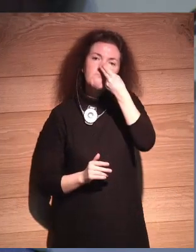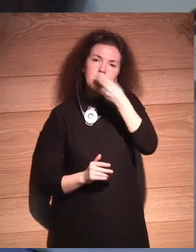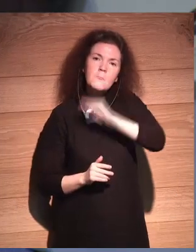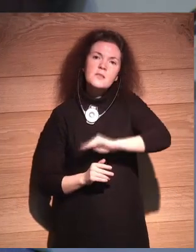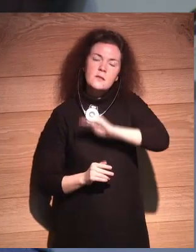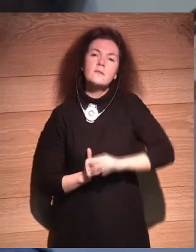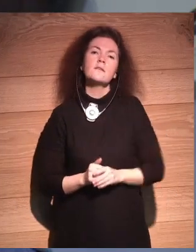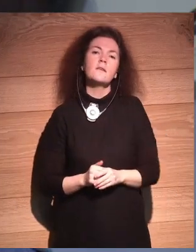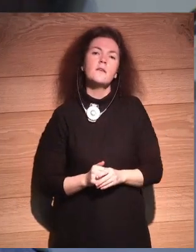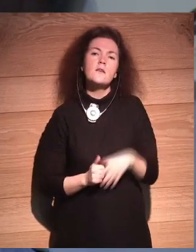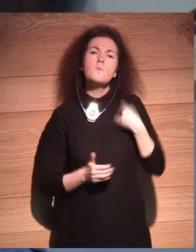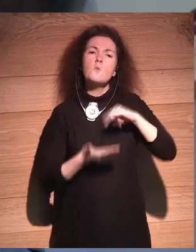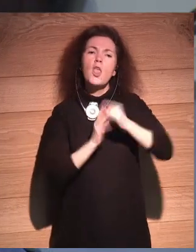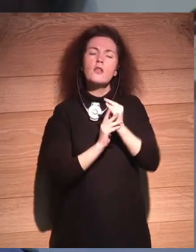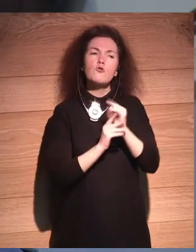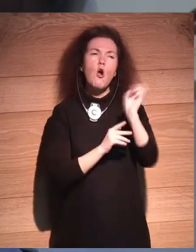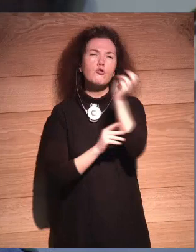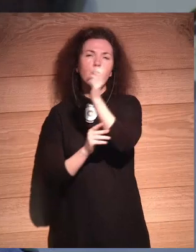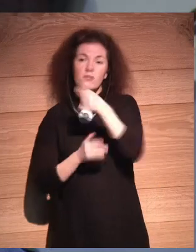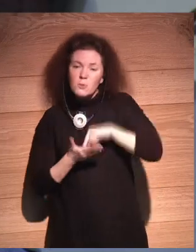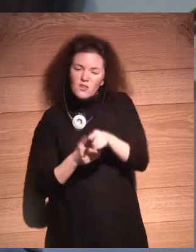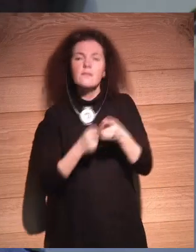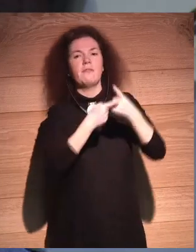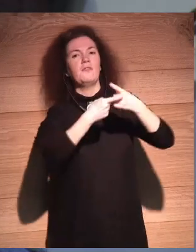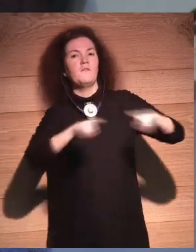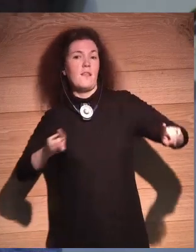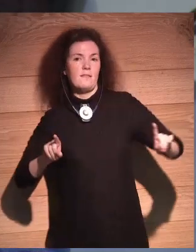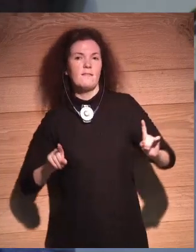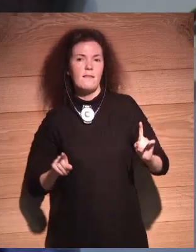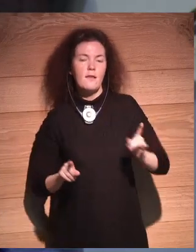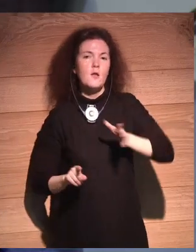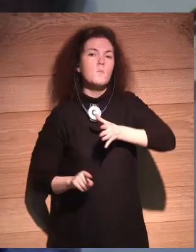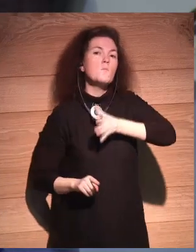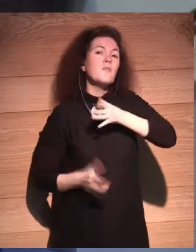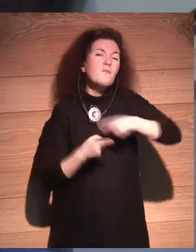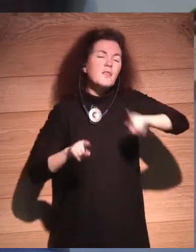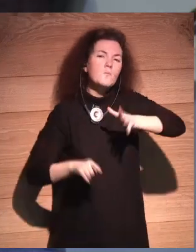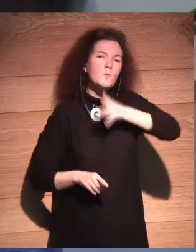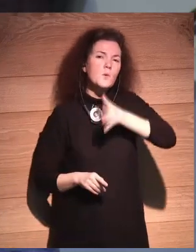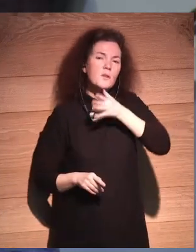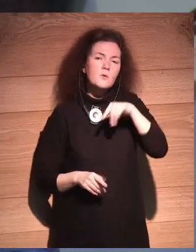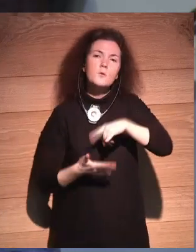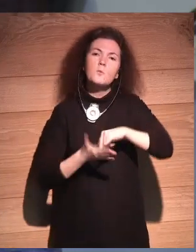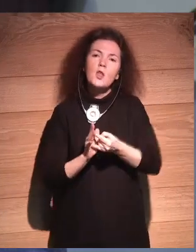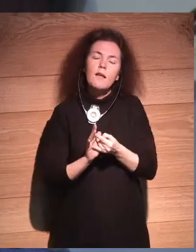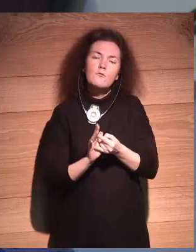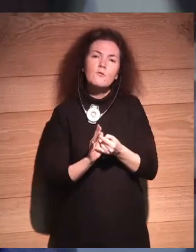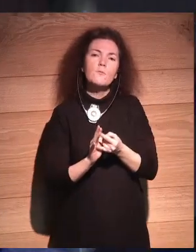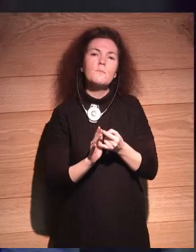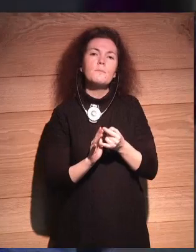Es un proyecto que es diferente a muchos otros. En primer lugar, porque es un proyecto que